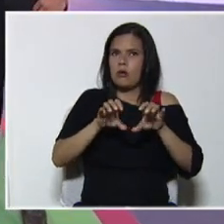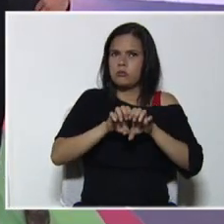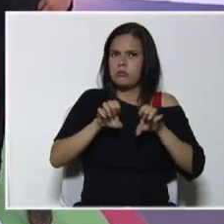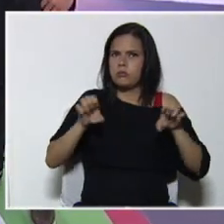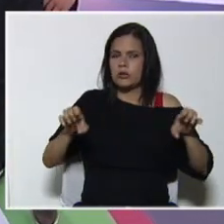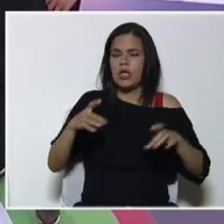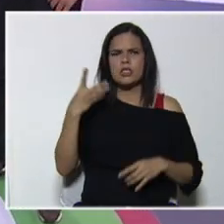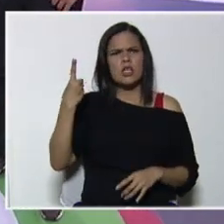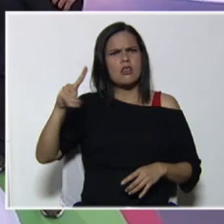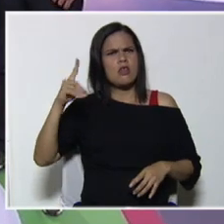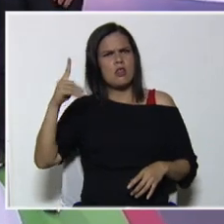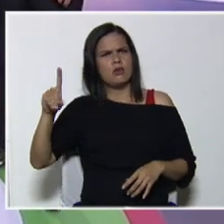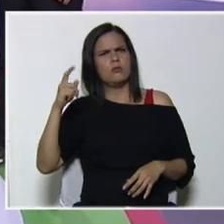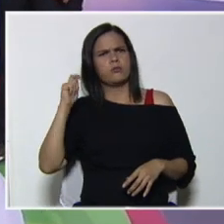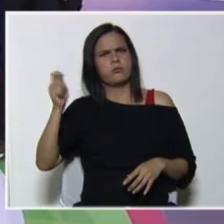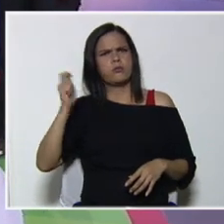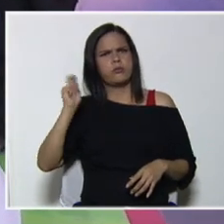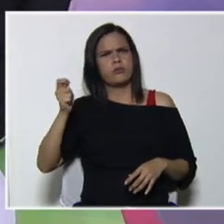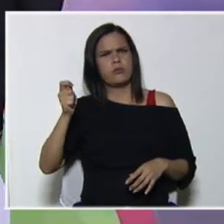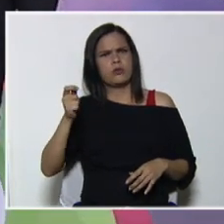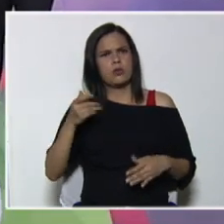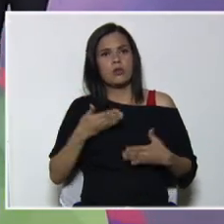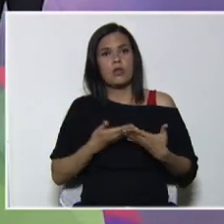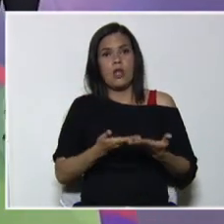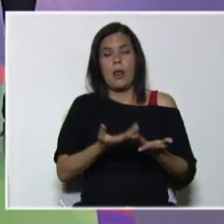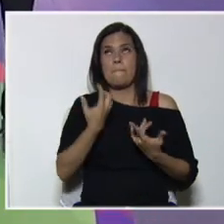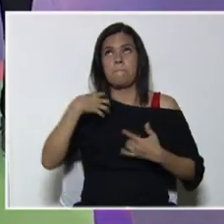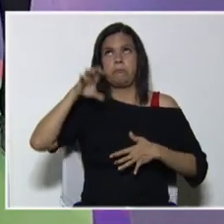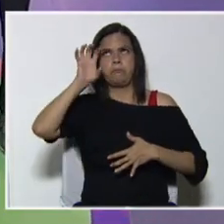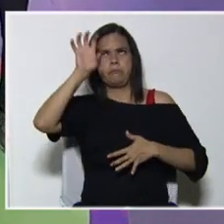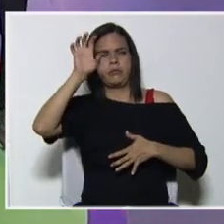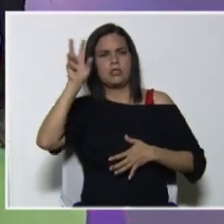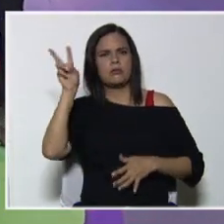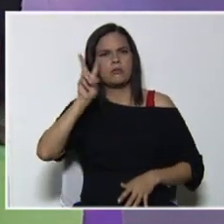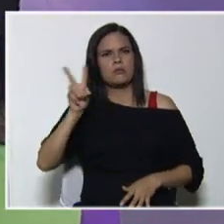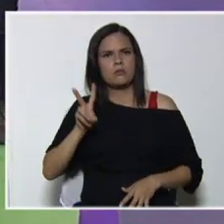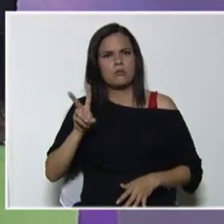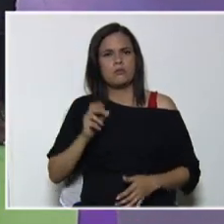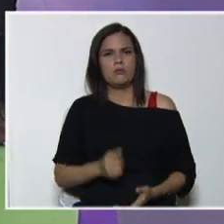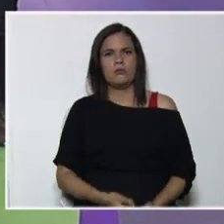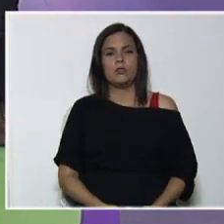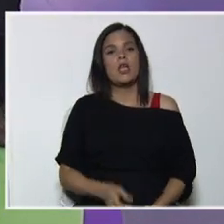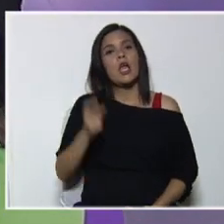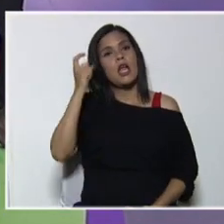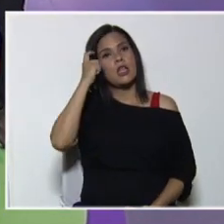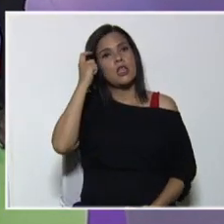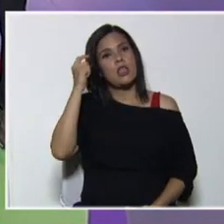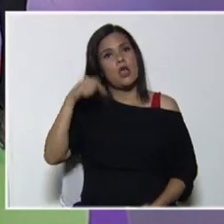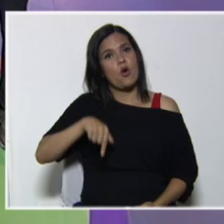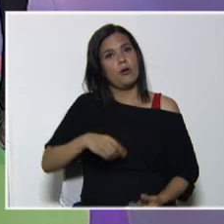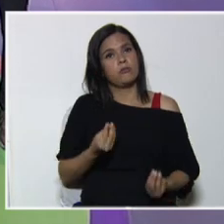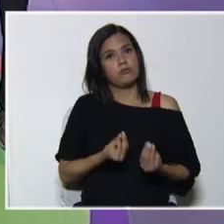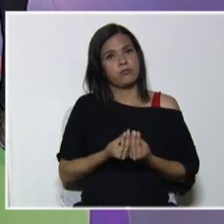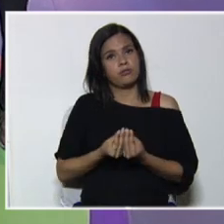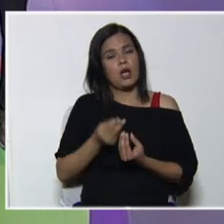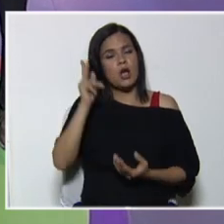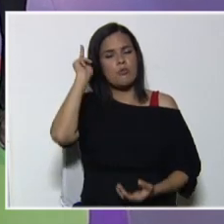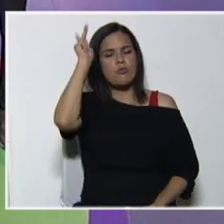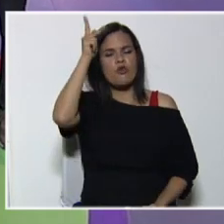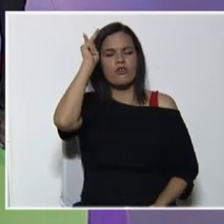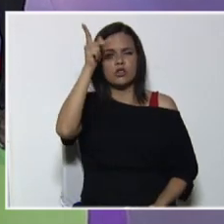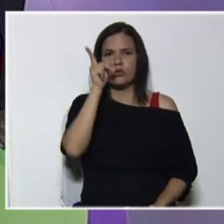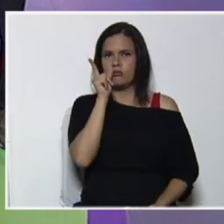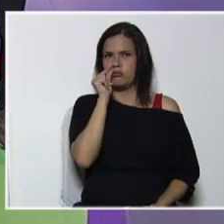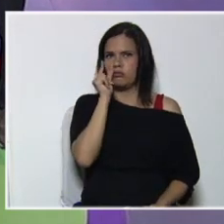ese derecho constitucional que nos otorga la patria venezolana. El día de hoy me acompaña el profesor